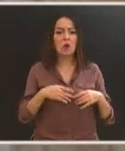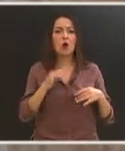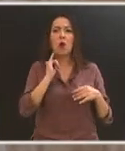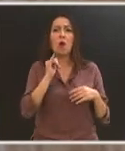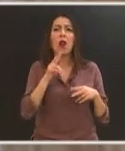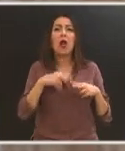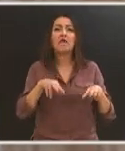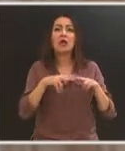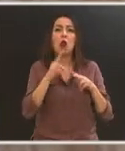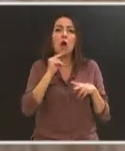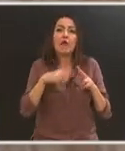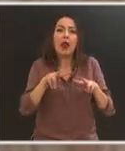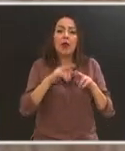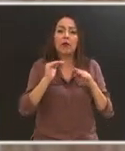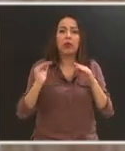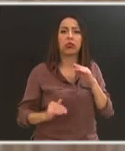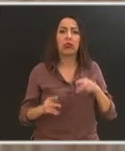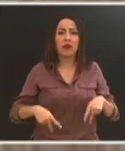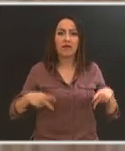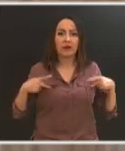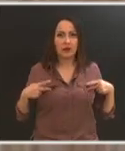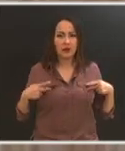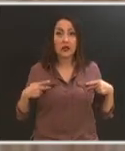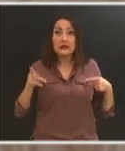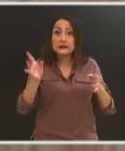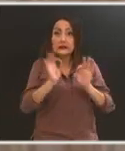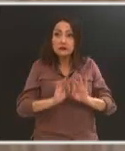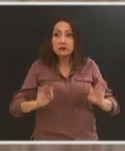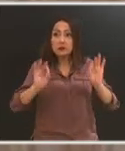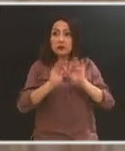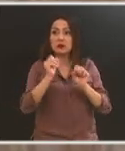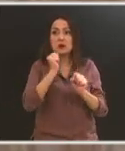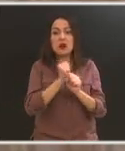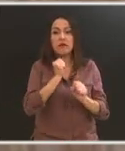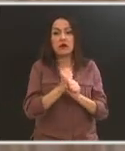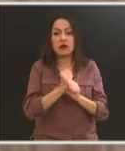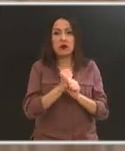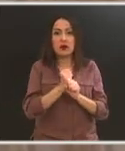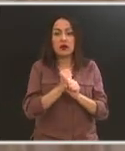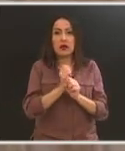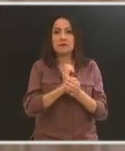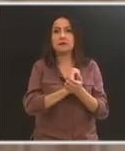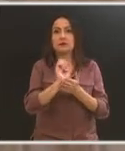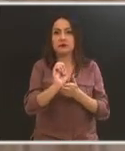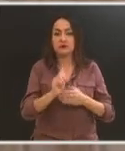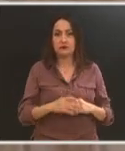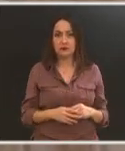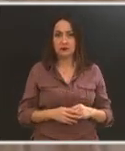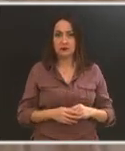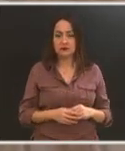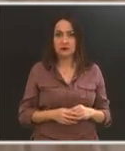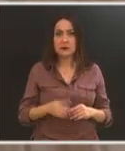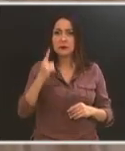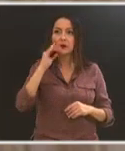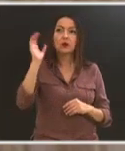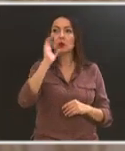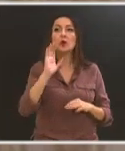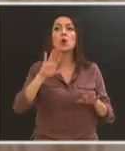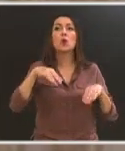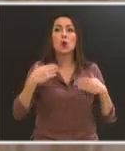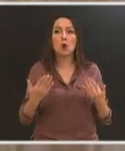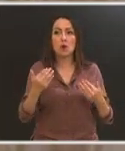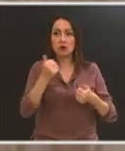vida. De ahí que la importancia es trabajar en la prevención para buscar cómo